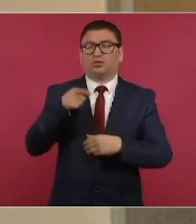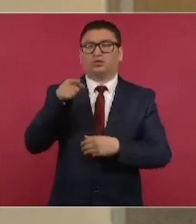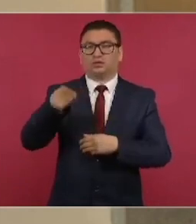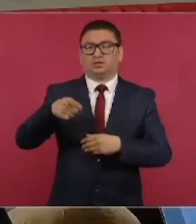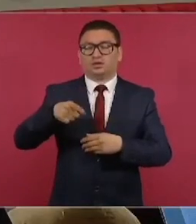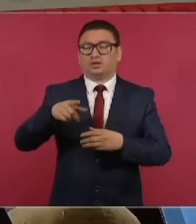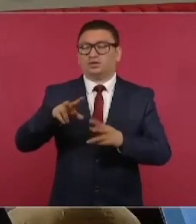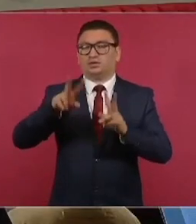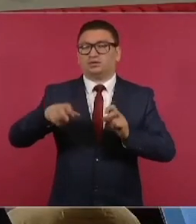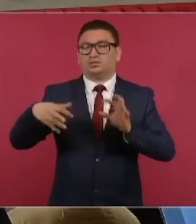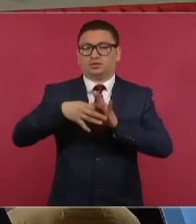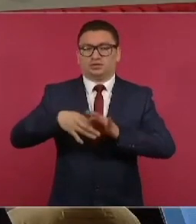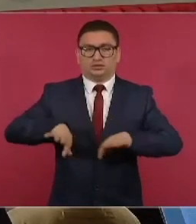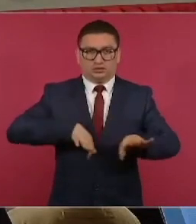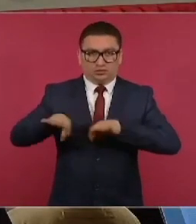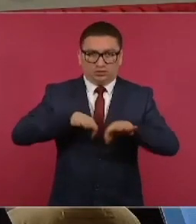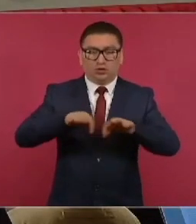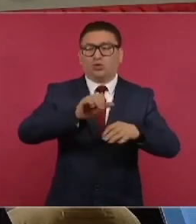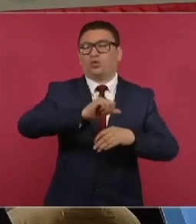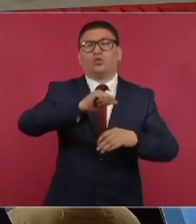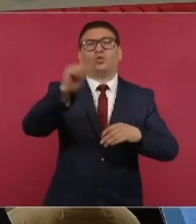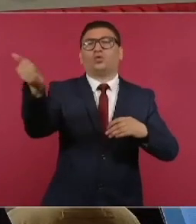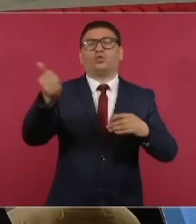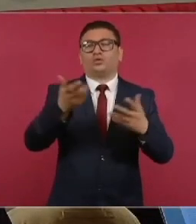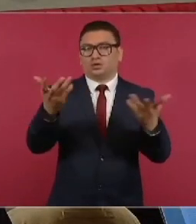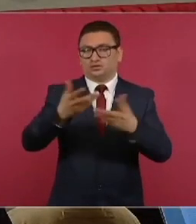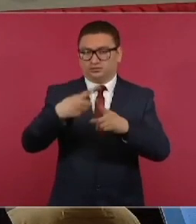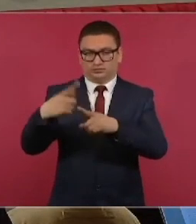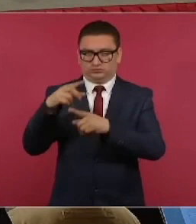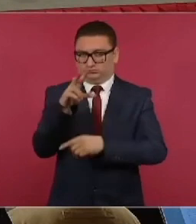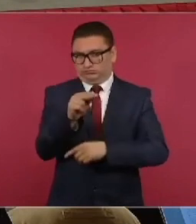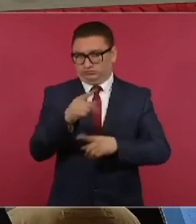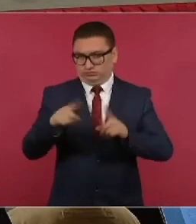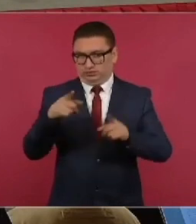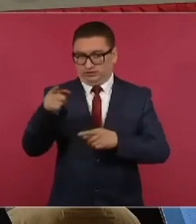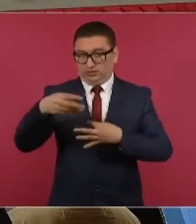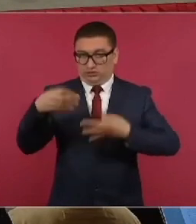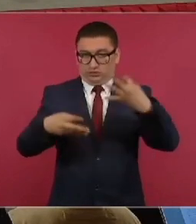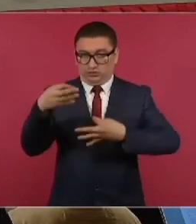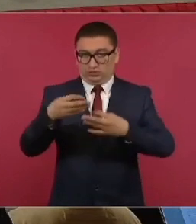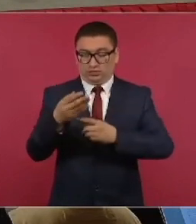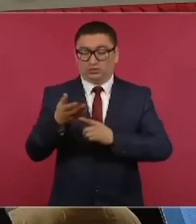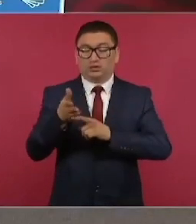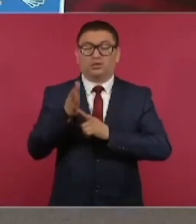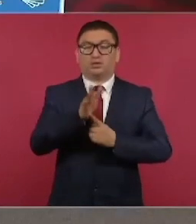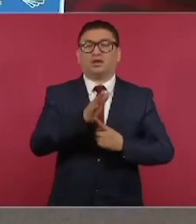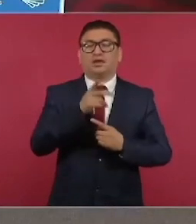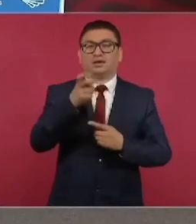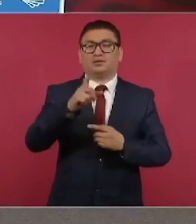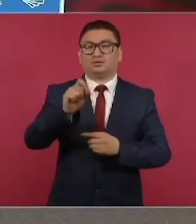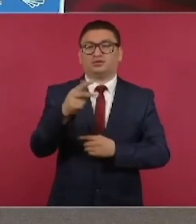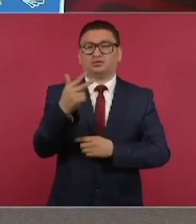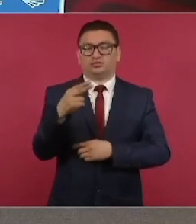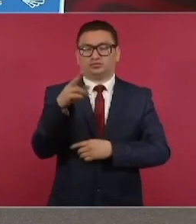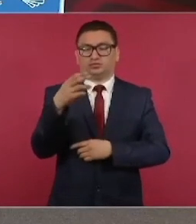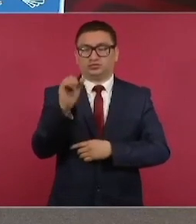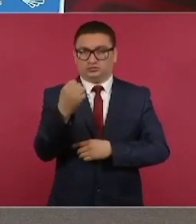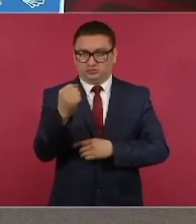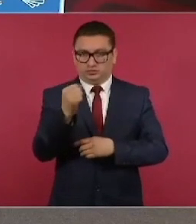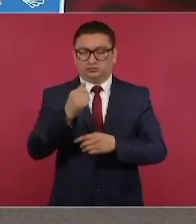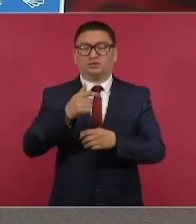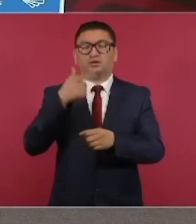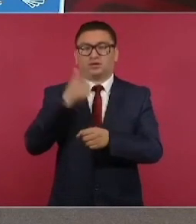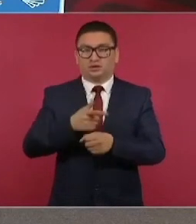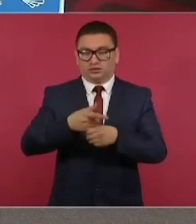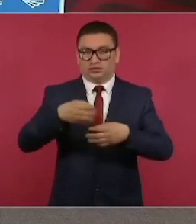función pública y no de otras fuentes esta determinación posteriormente fue confirmada el 28 de septiembre por los